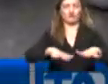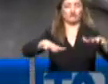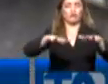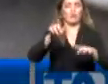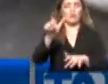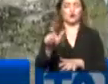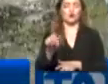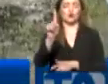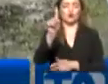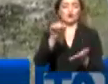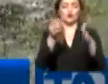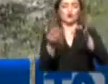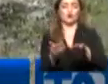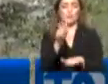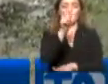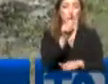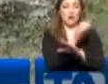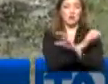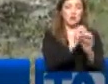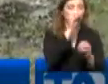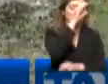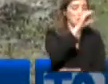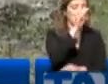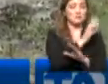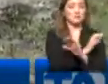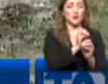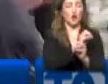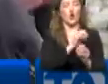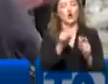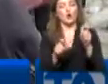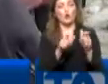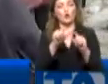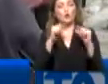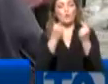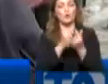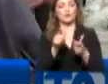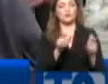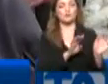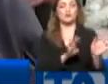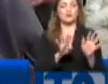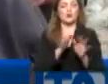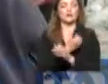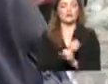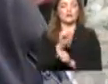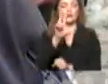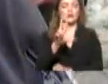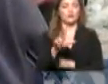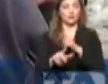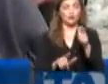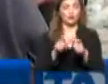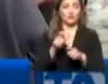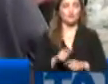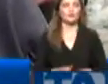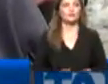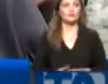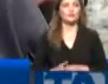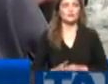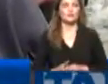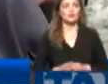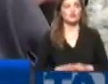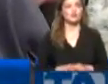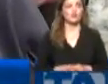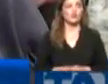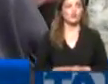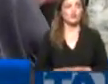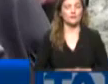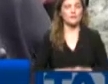persona falleció, un desaparecido y otros fueron rescatados. Se pudo rescatar a 3 personas, quienes fueron evacuados ya